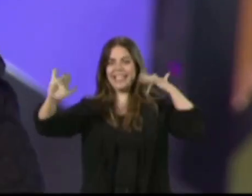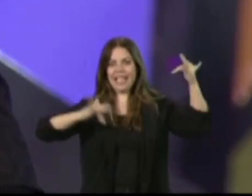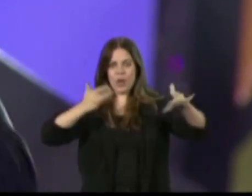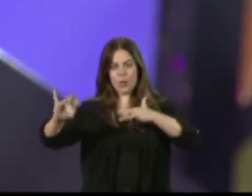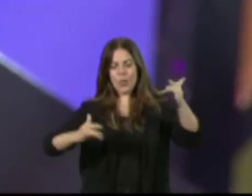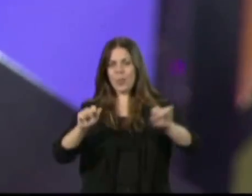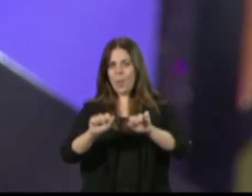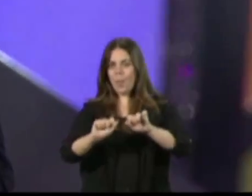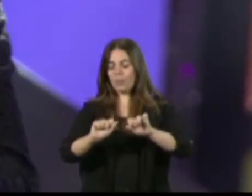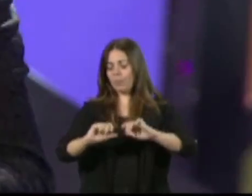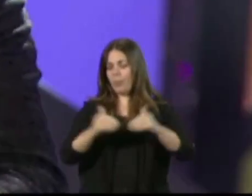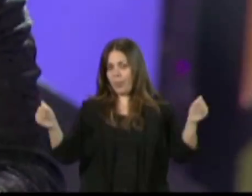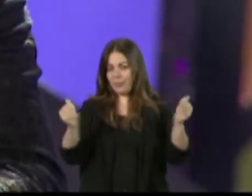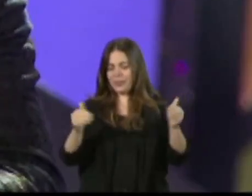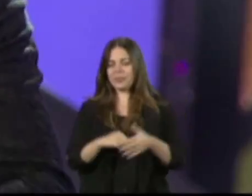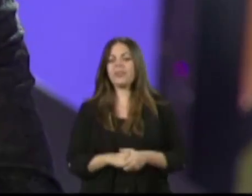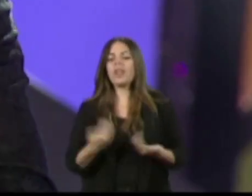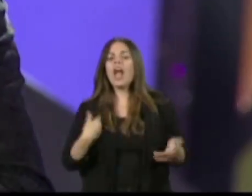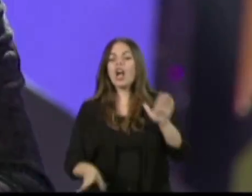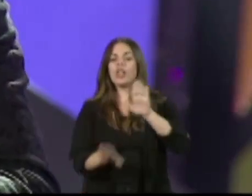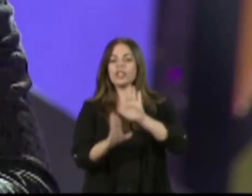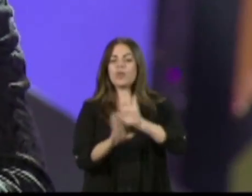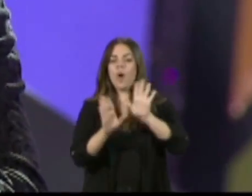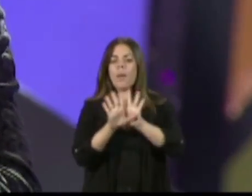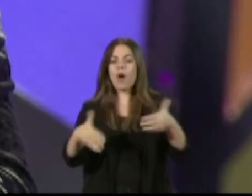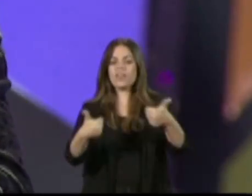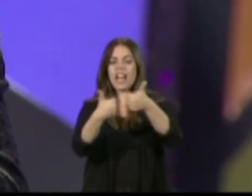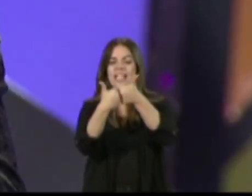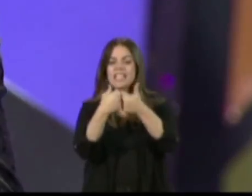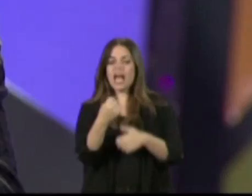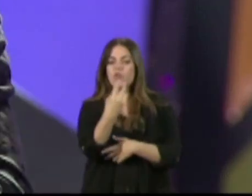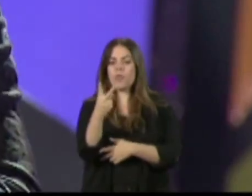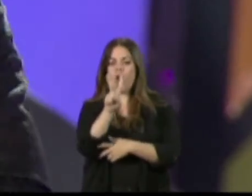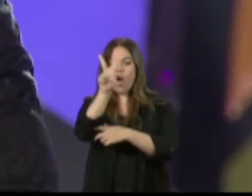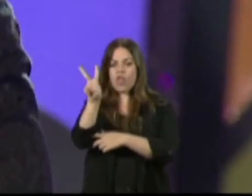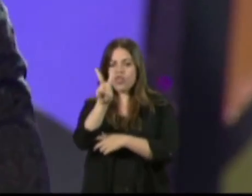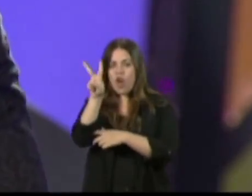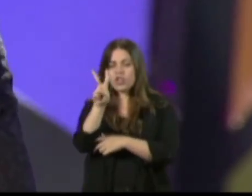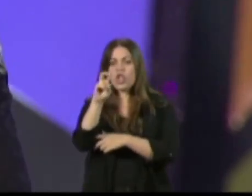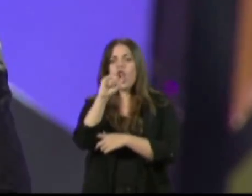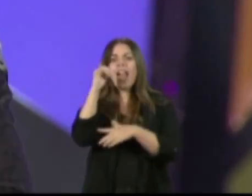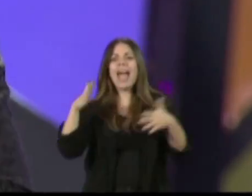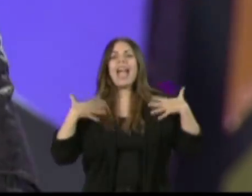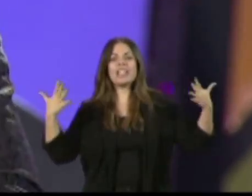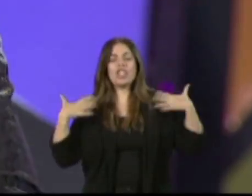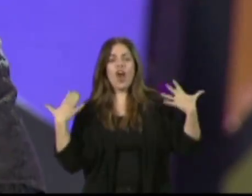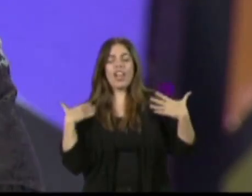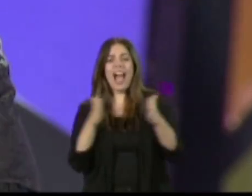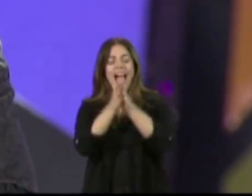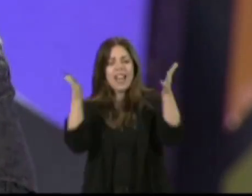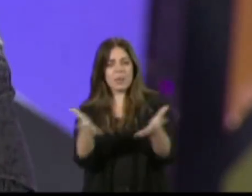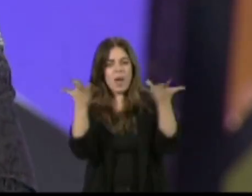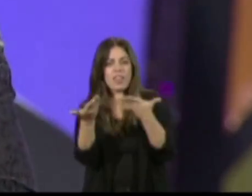de su actuación. Vamos con la finalista número 2. Joy Clean SL y Enjoy Animación presentan a